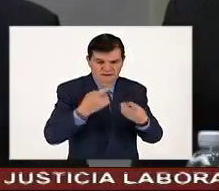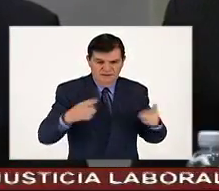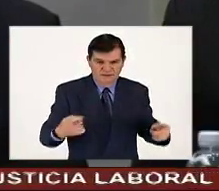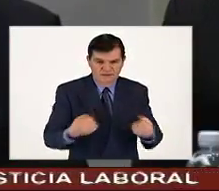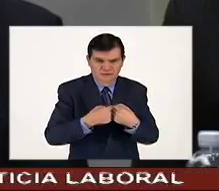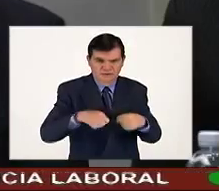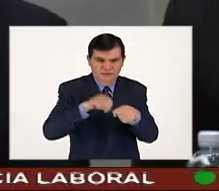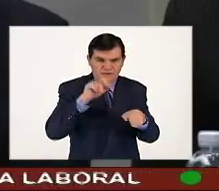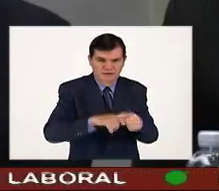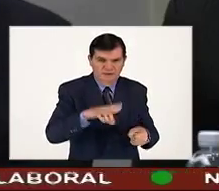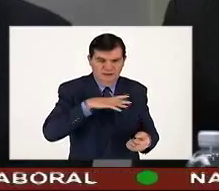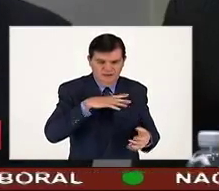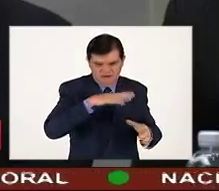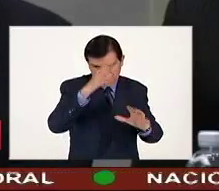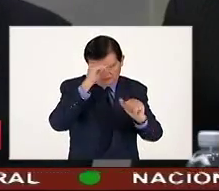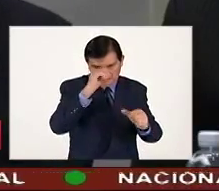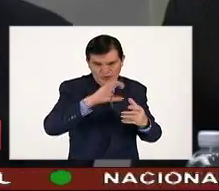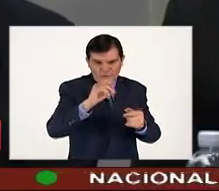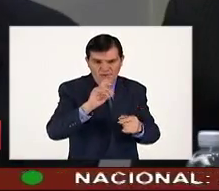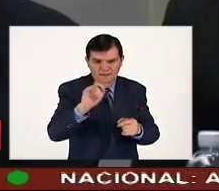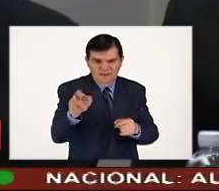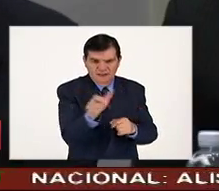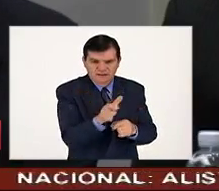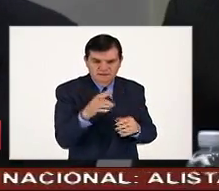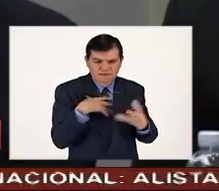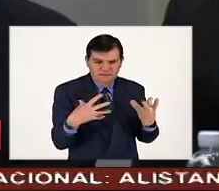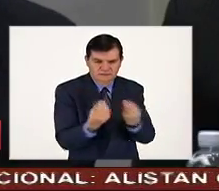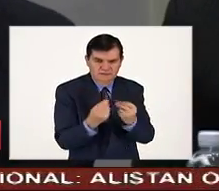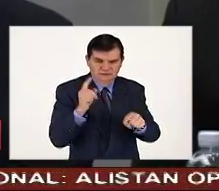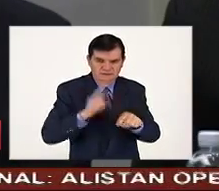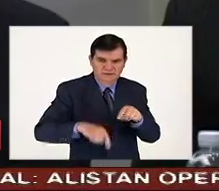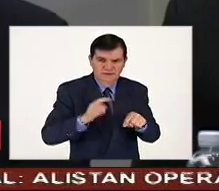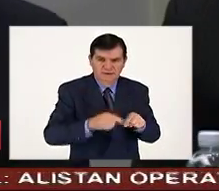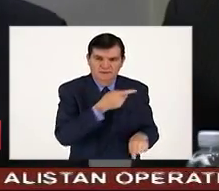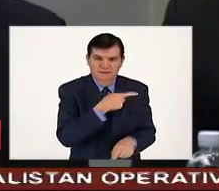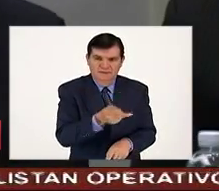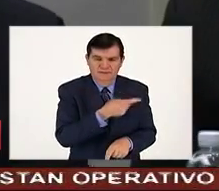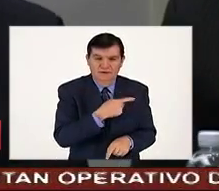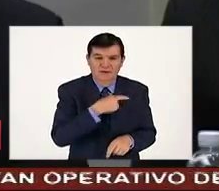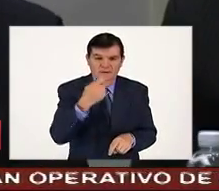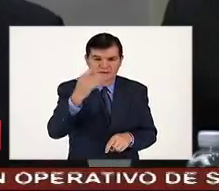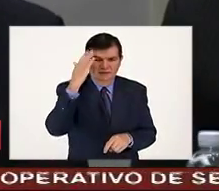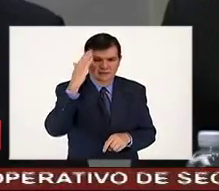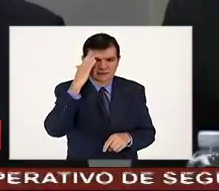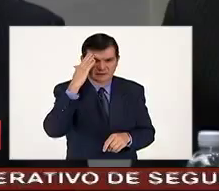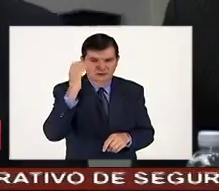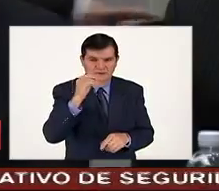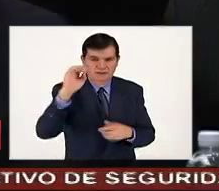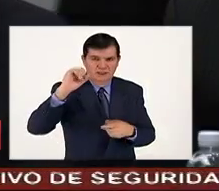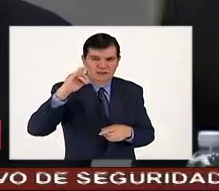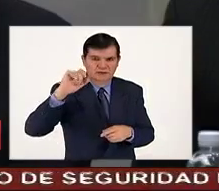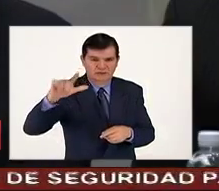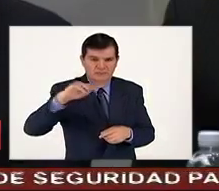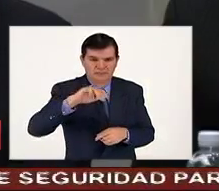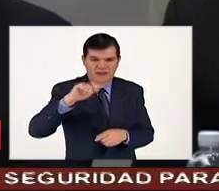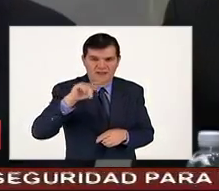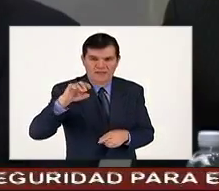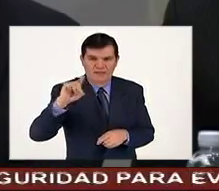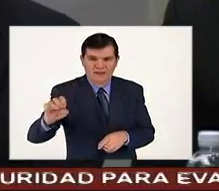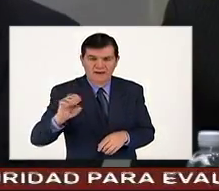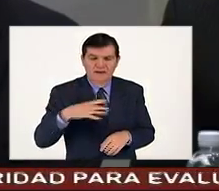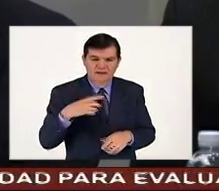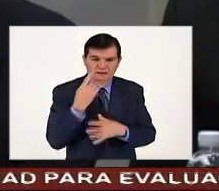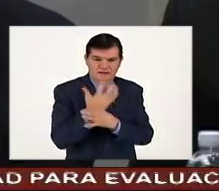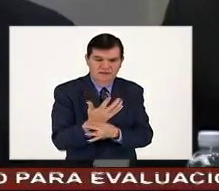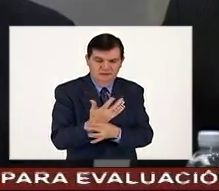Desarrollo Social firmó un convenio con la Coparmex para unir esfuerzos en el combate a la pobreza. El titular de la ACD Sol, José Antonio Meade, aseguró